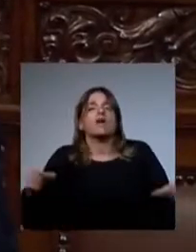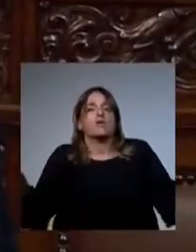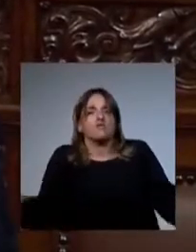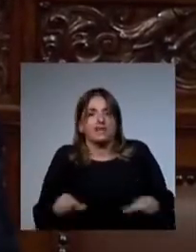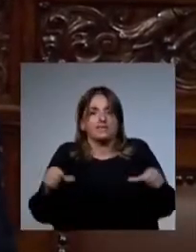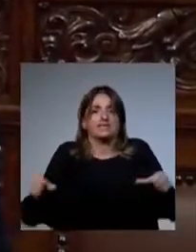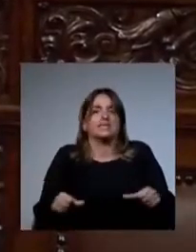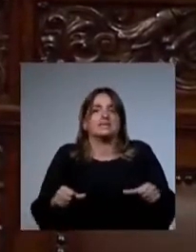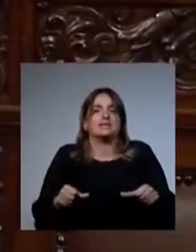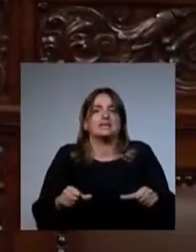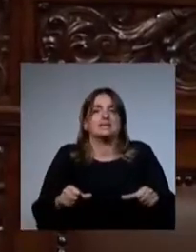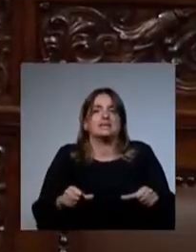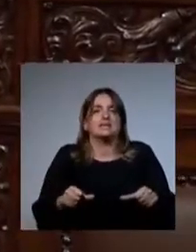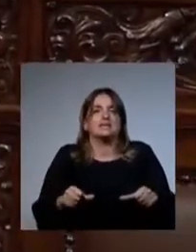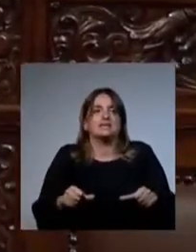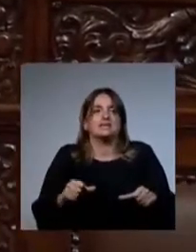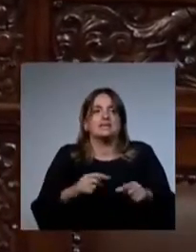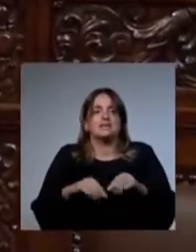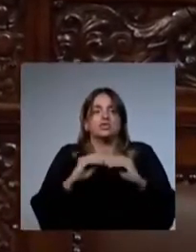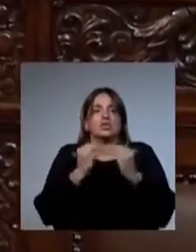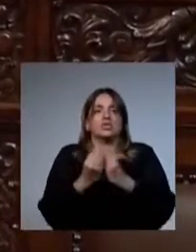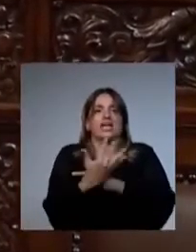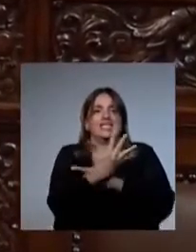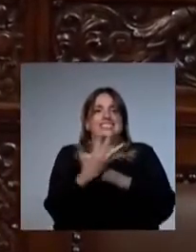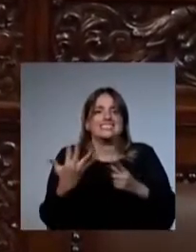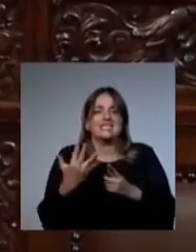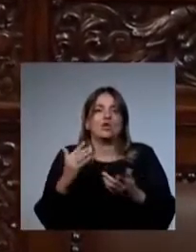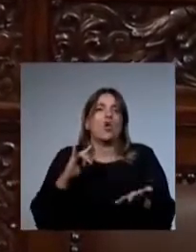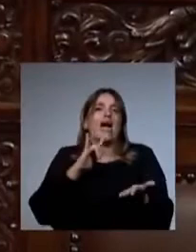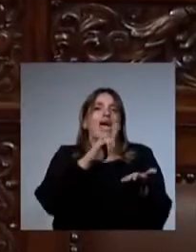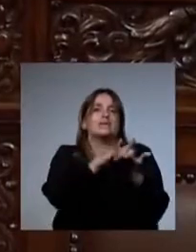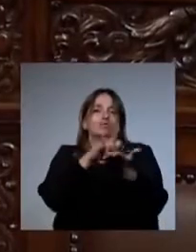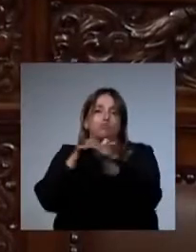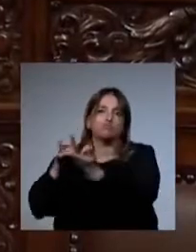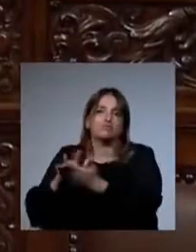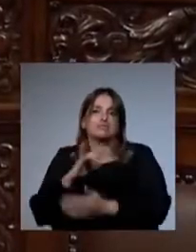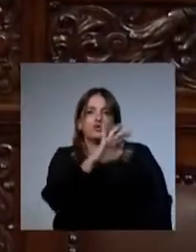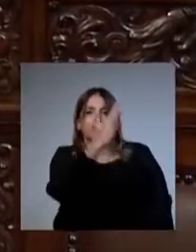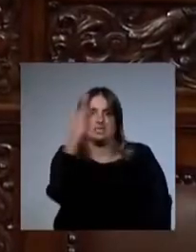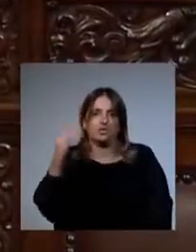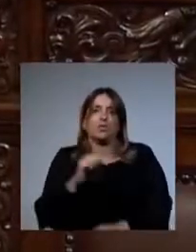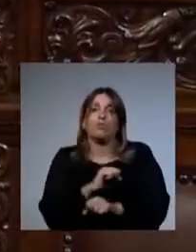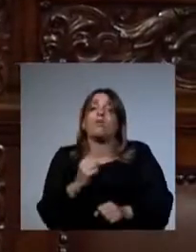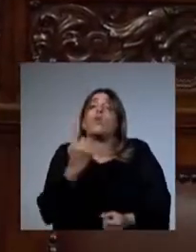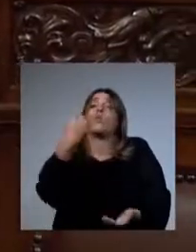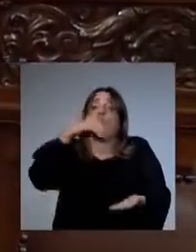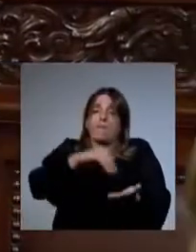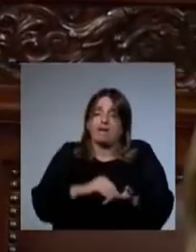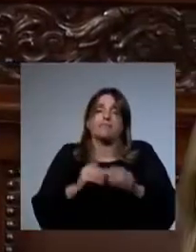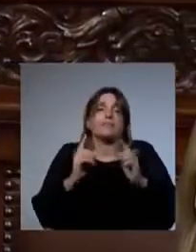concesionar 5 aeropuertos del interior del país con posibilidad de agregar uno más.